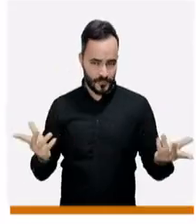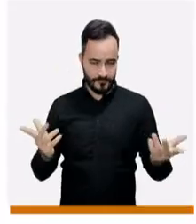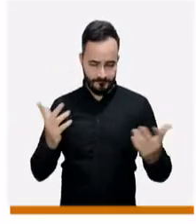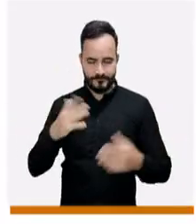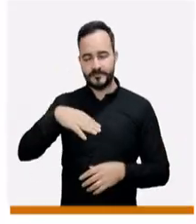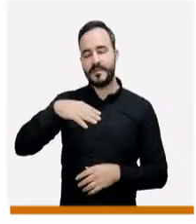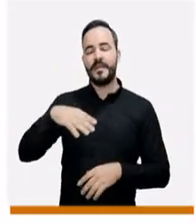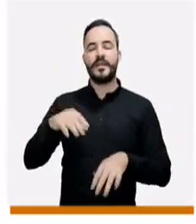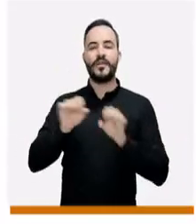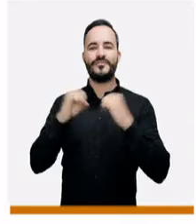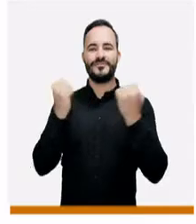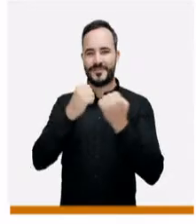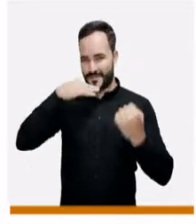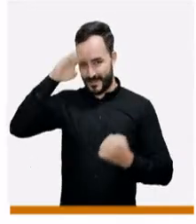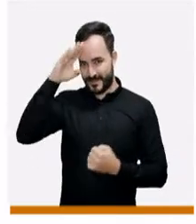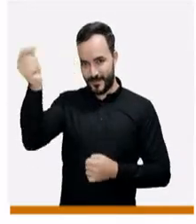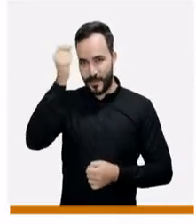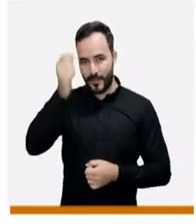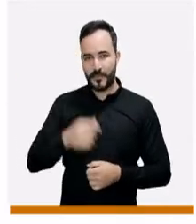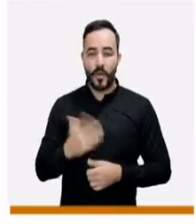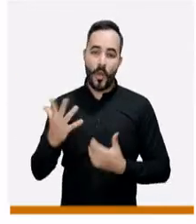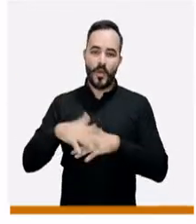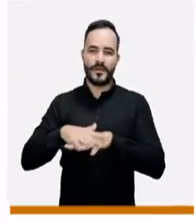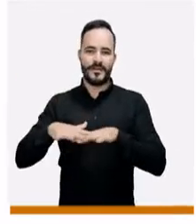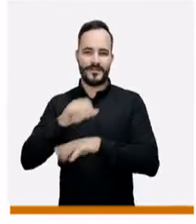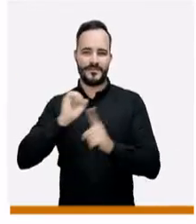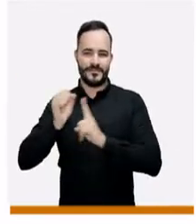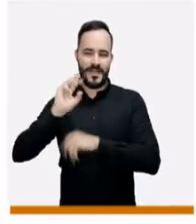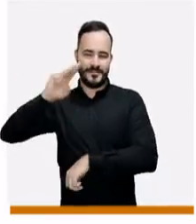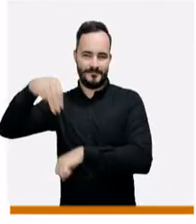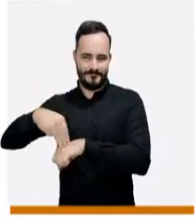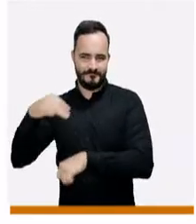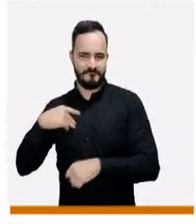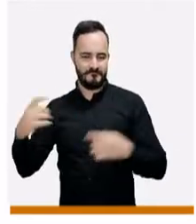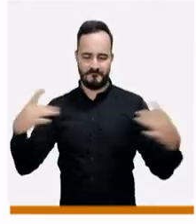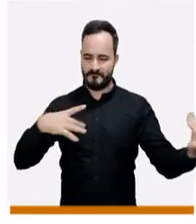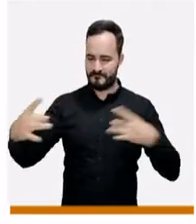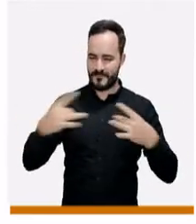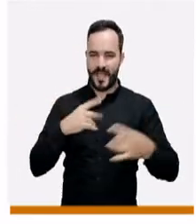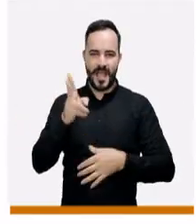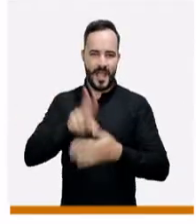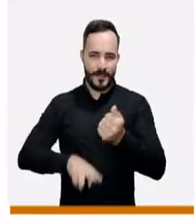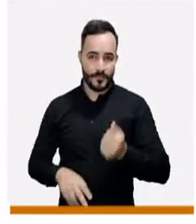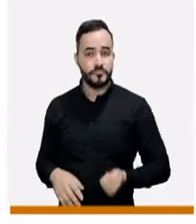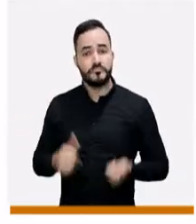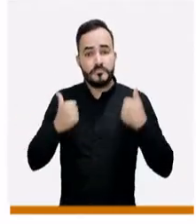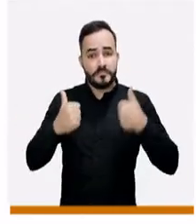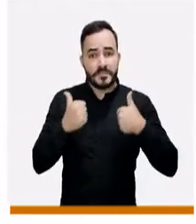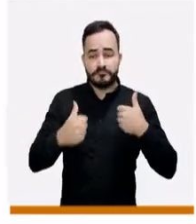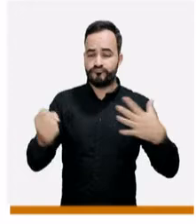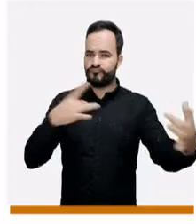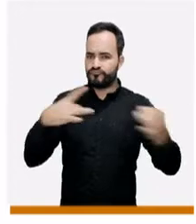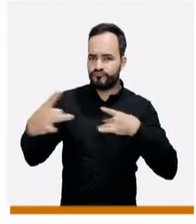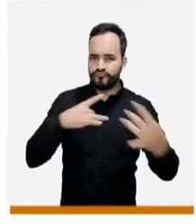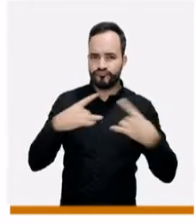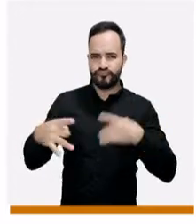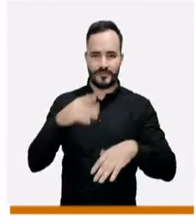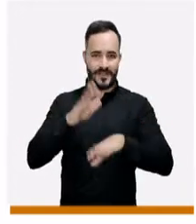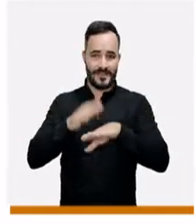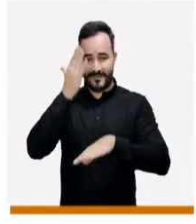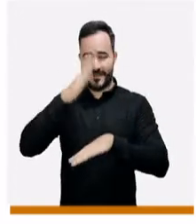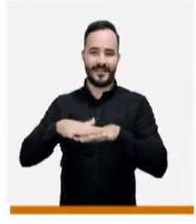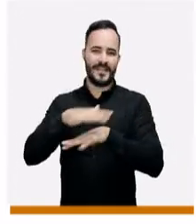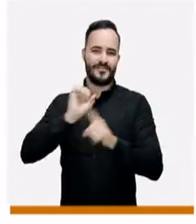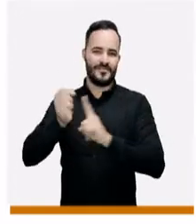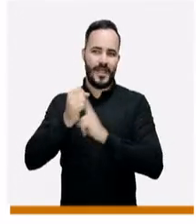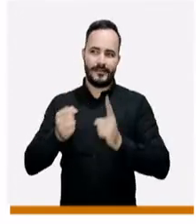en Facebook, en Instagram también, y Consejo de Medellín, además de las redes sociales de nuestro canal Telemedellín. Los estamos leyendo y compartiendo